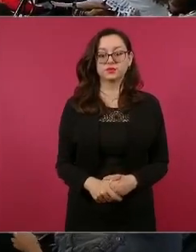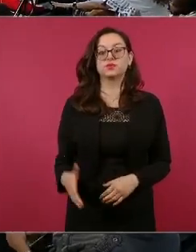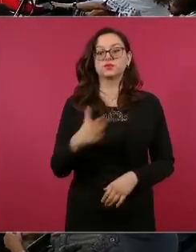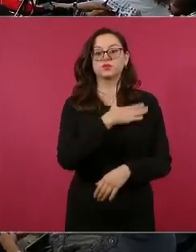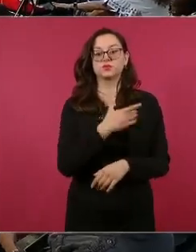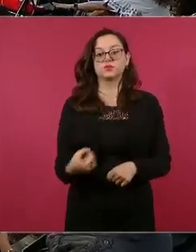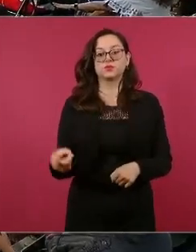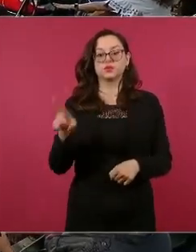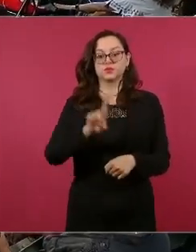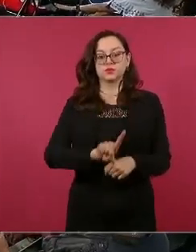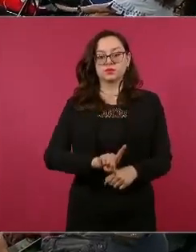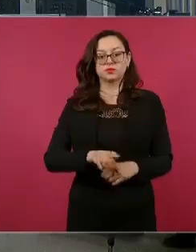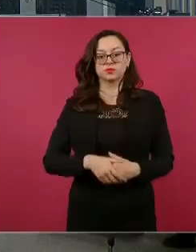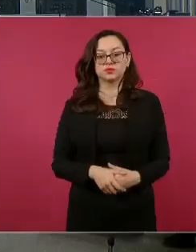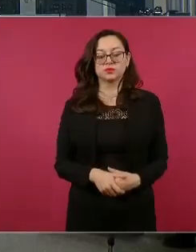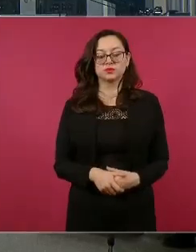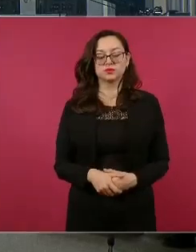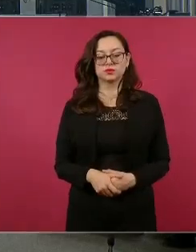Buenos días.